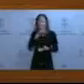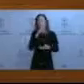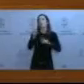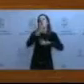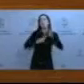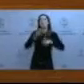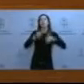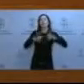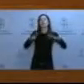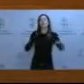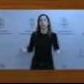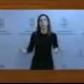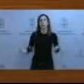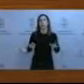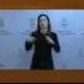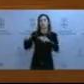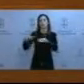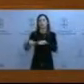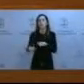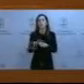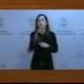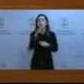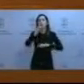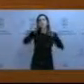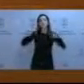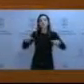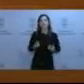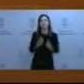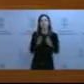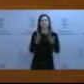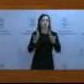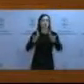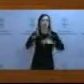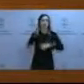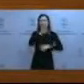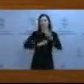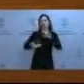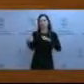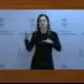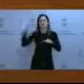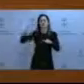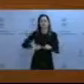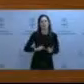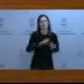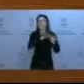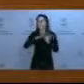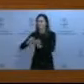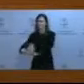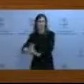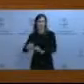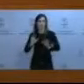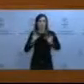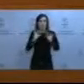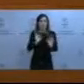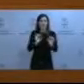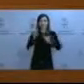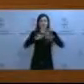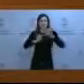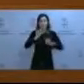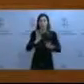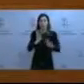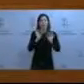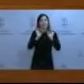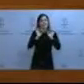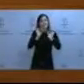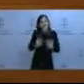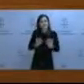es consecuencia del abandono presupuestario continuado a lo largo de los años por parte del Gobierno. Y ese es el origen. Y en eso van a seguir.